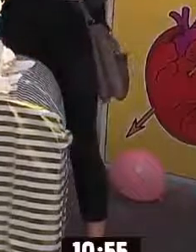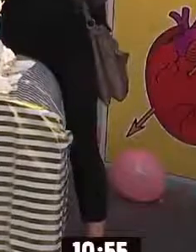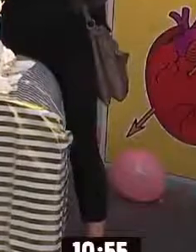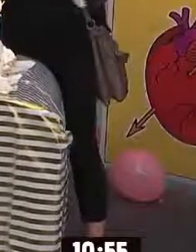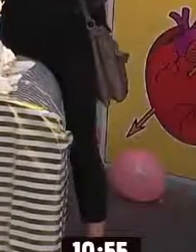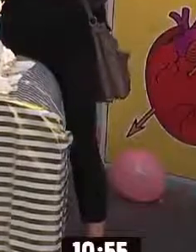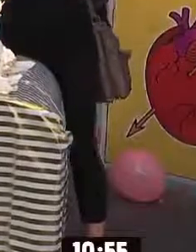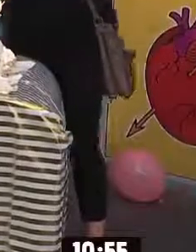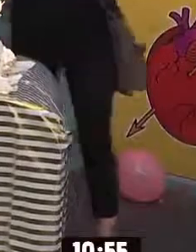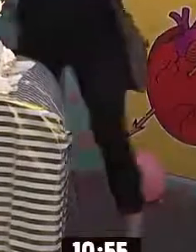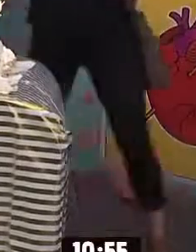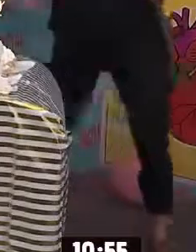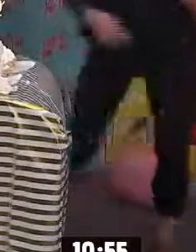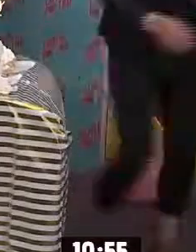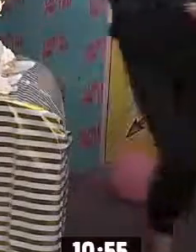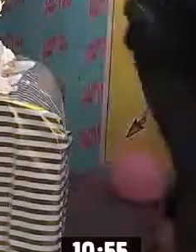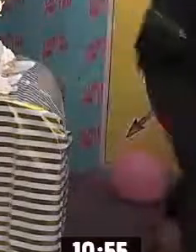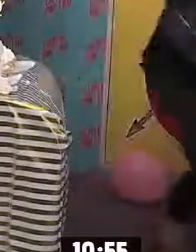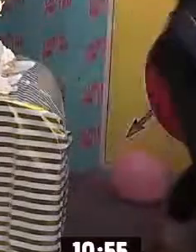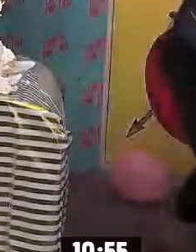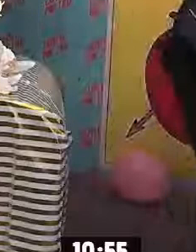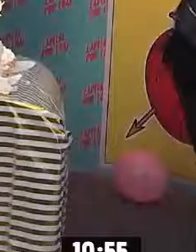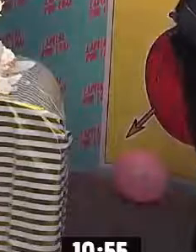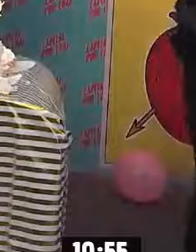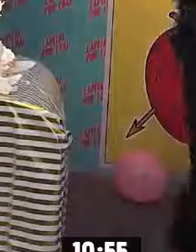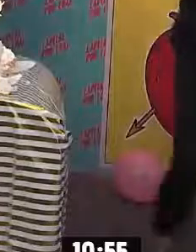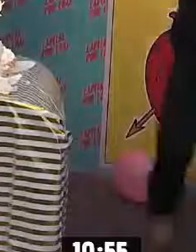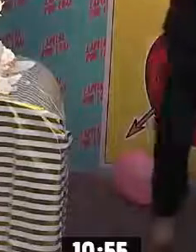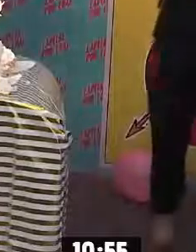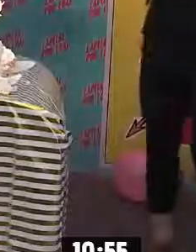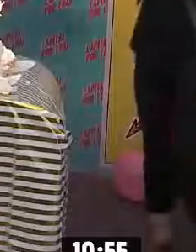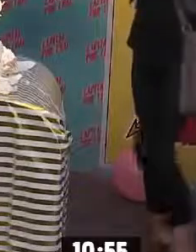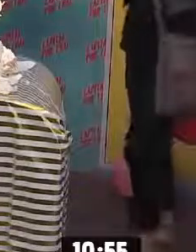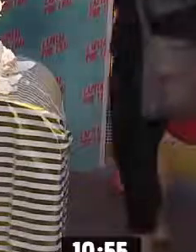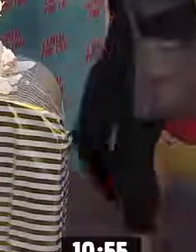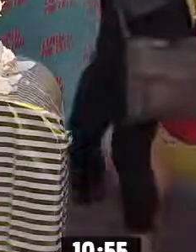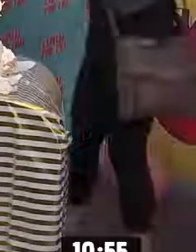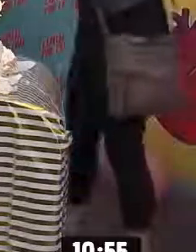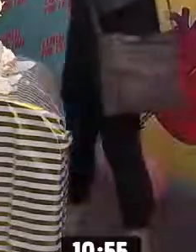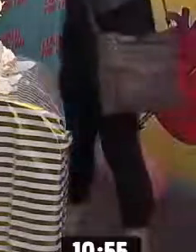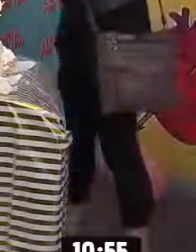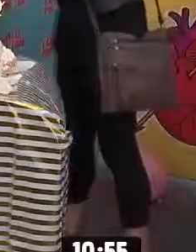ahí está, mire la corona. Ay, qué corona. Bárbaros. No, pero sí, ábrala, están locos, ábrala. Están locos.